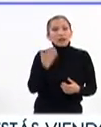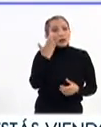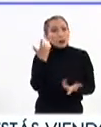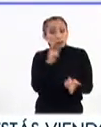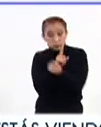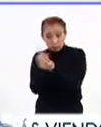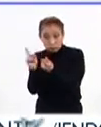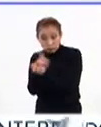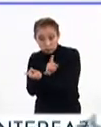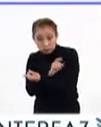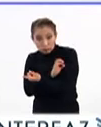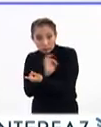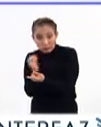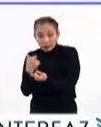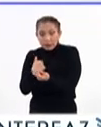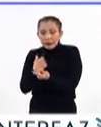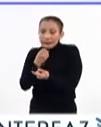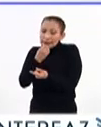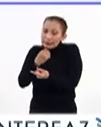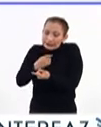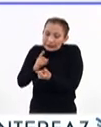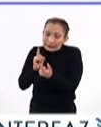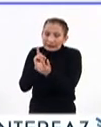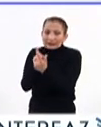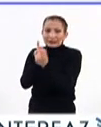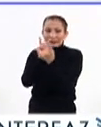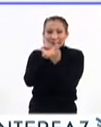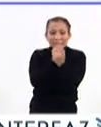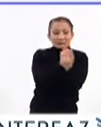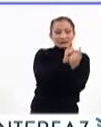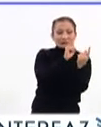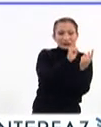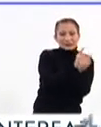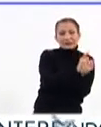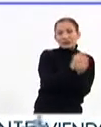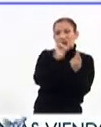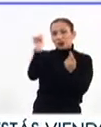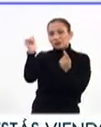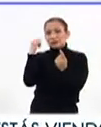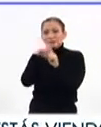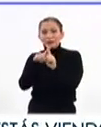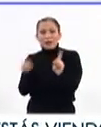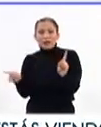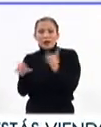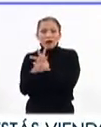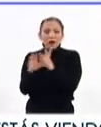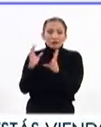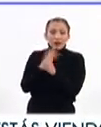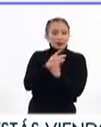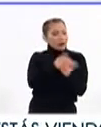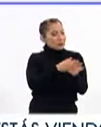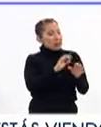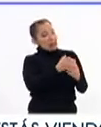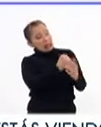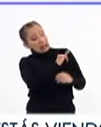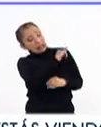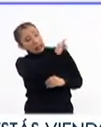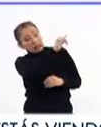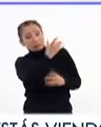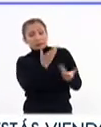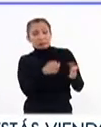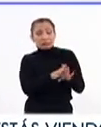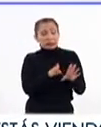que socializar, poder estar enfrentando otro tipo de retos, estar alejados de tu familia, estar